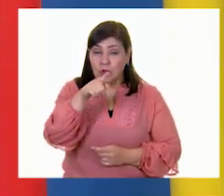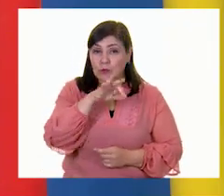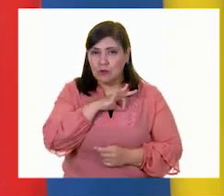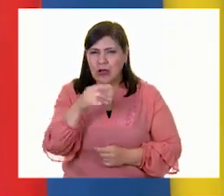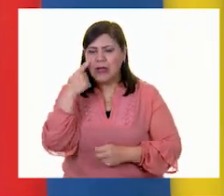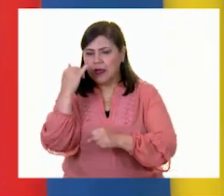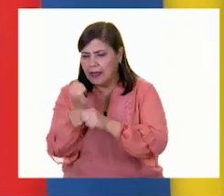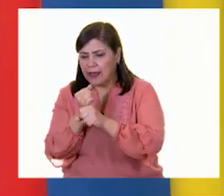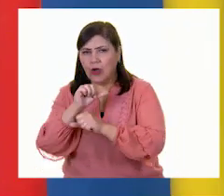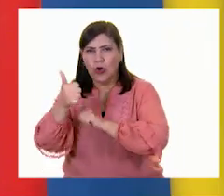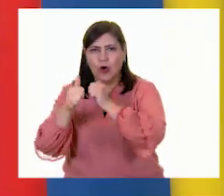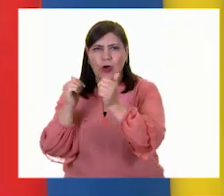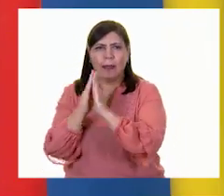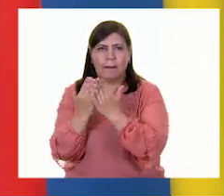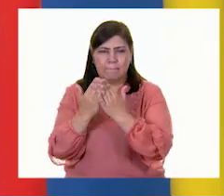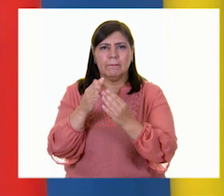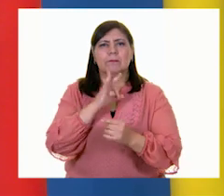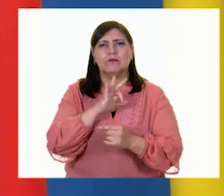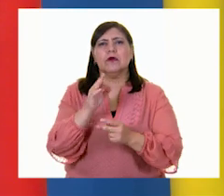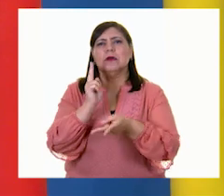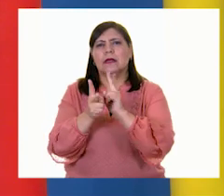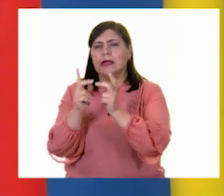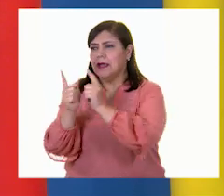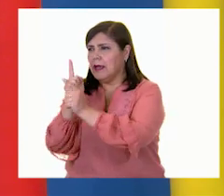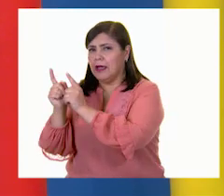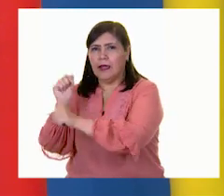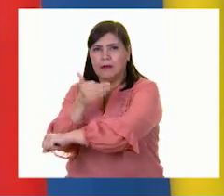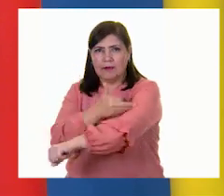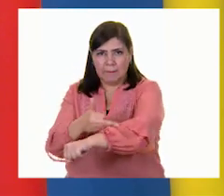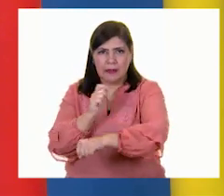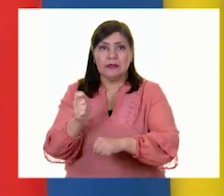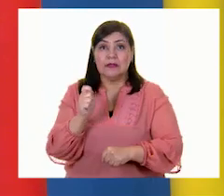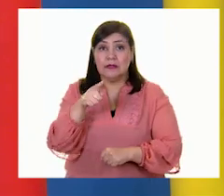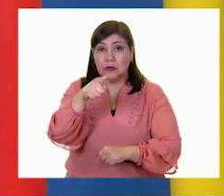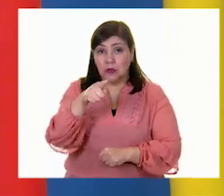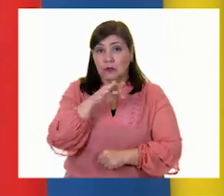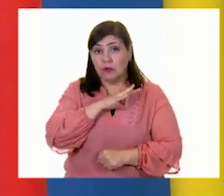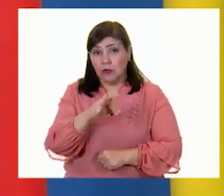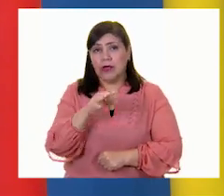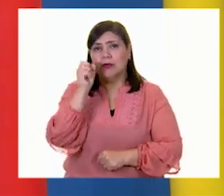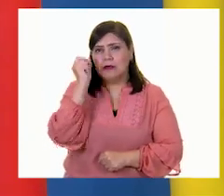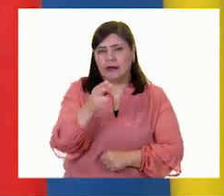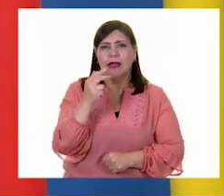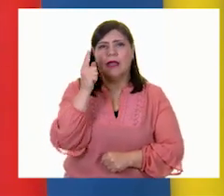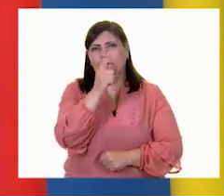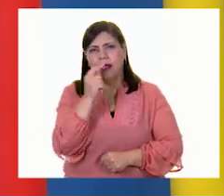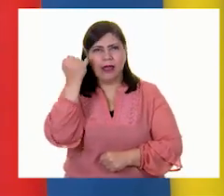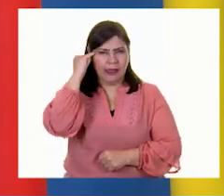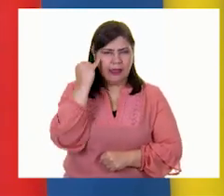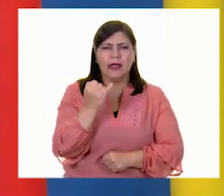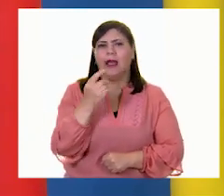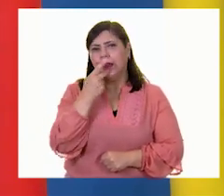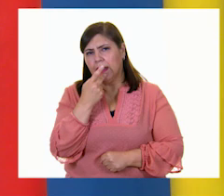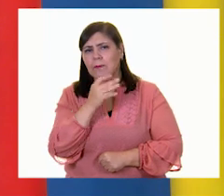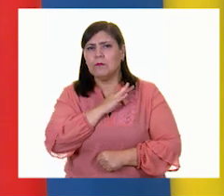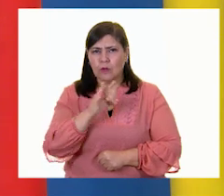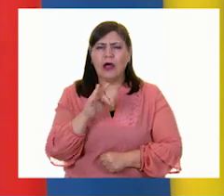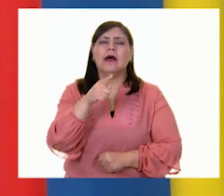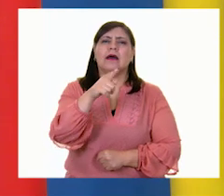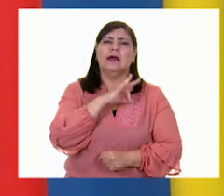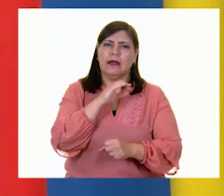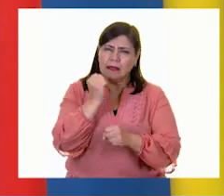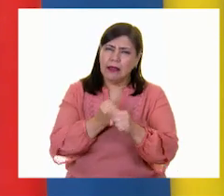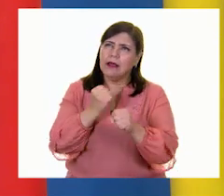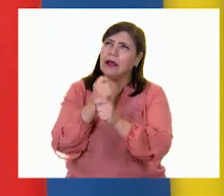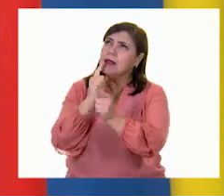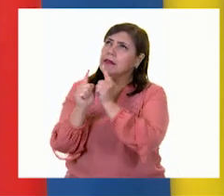posible, consulta otros libros y comenta el tema de hoy con tu familia. Si tienes la fortuna de hablar una lengua indígena, aprovecha también este momento para practicarla